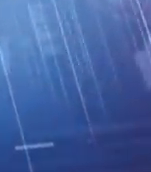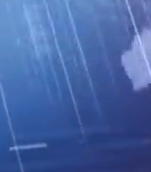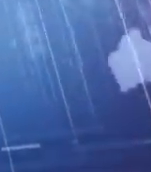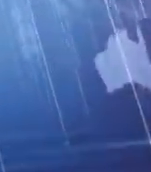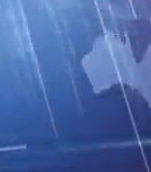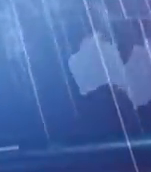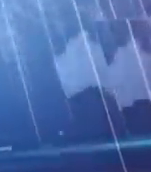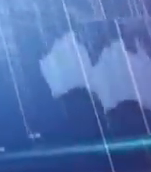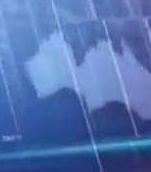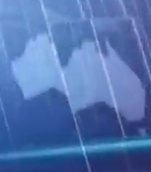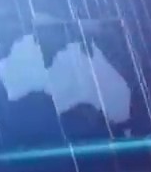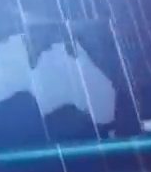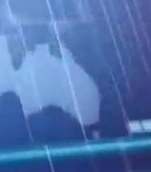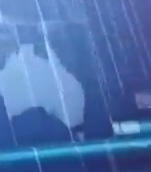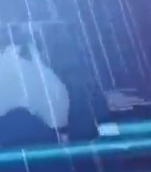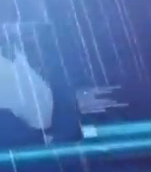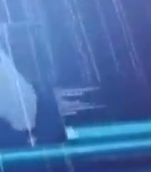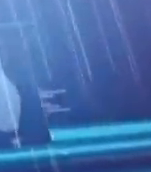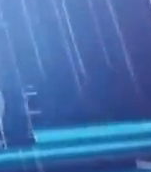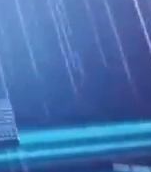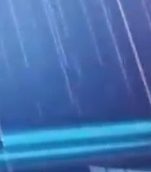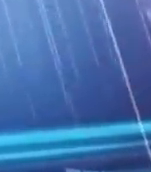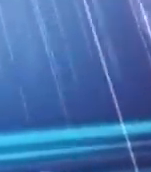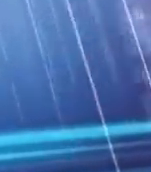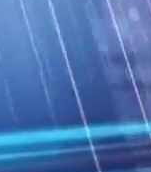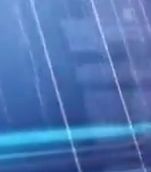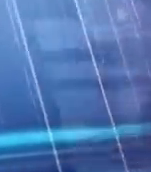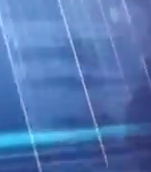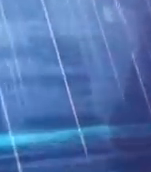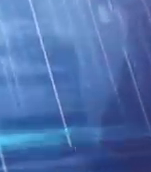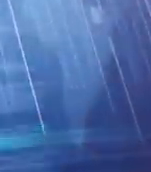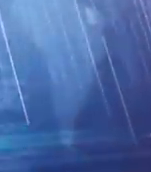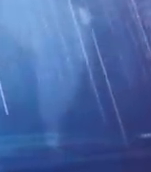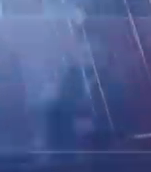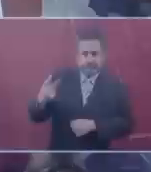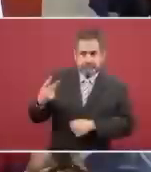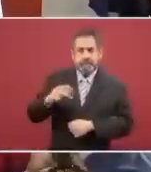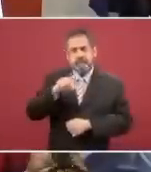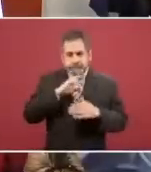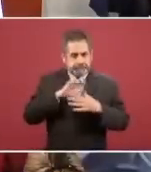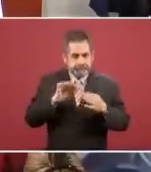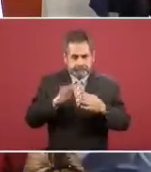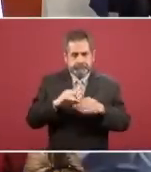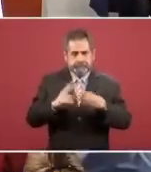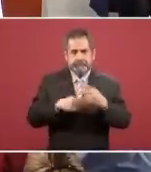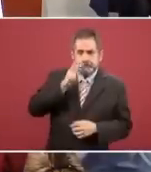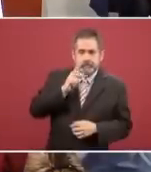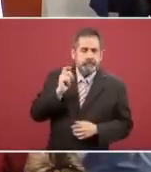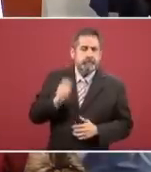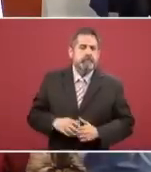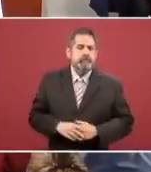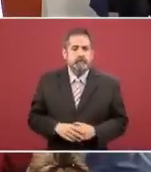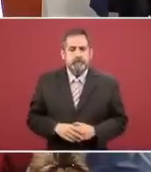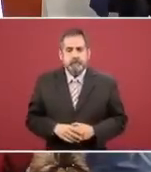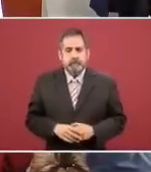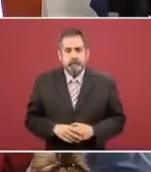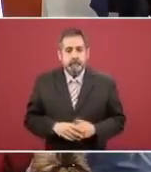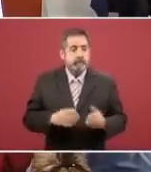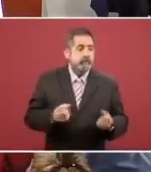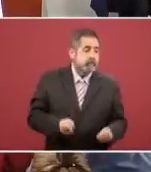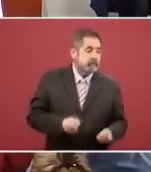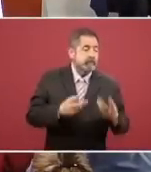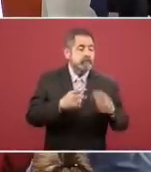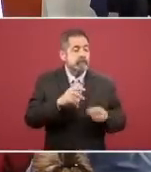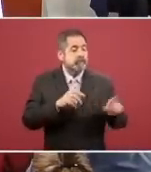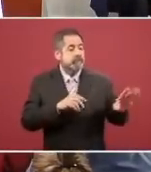un reducido número de contagios. Vamos a escuchar al subsecretario. Ahora, las pruebas. Esta idea de cuántas pruebas